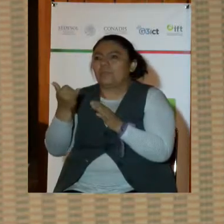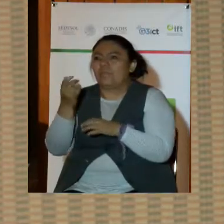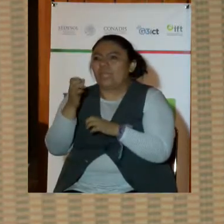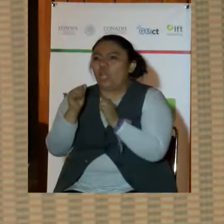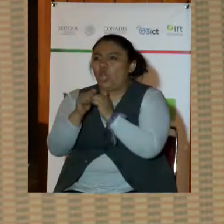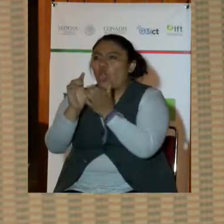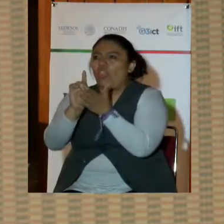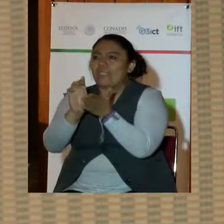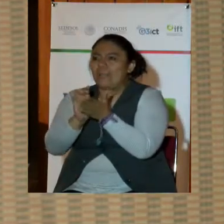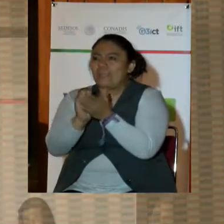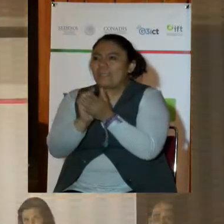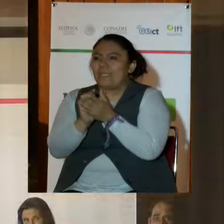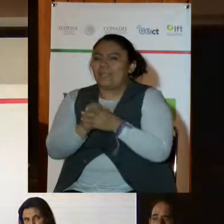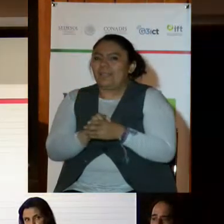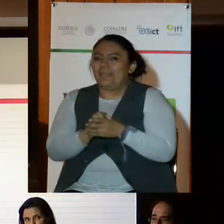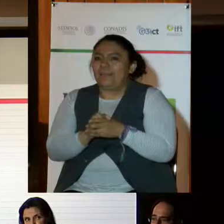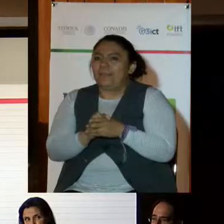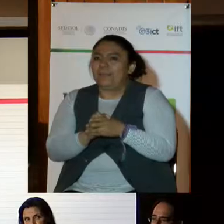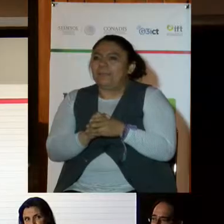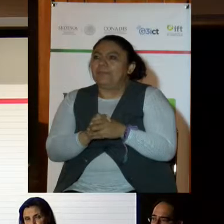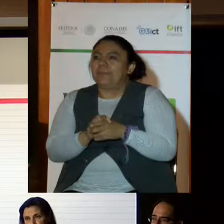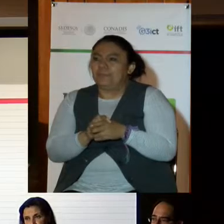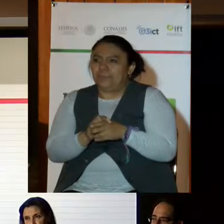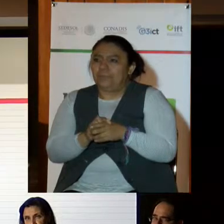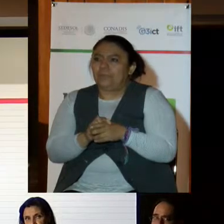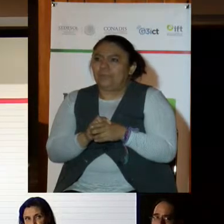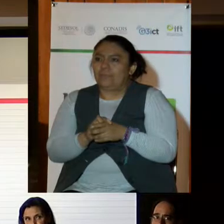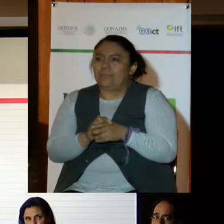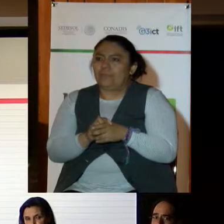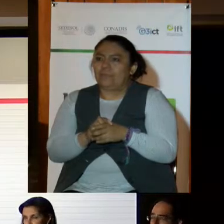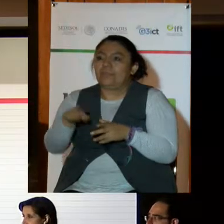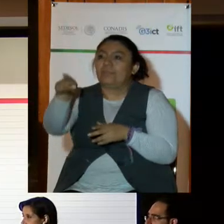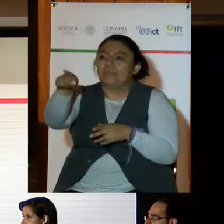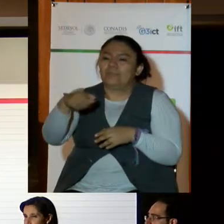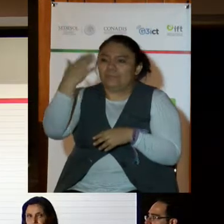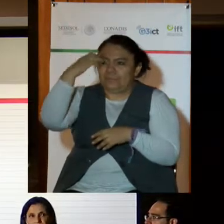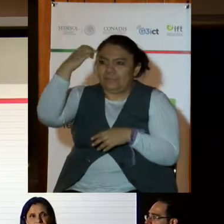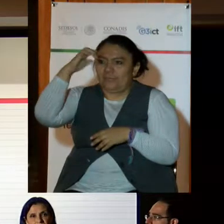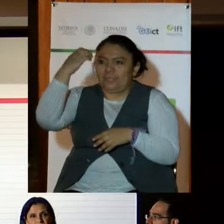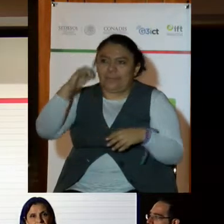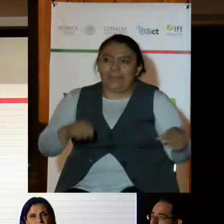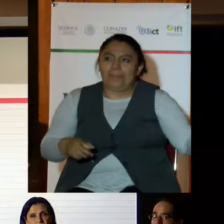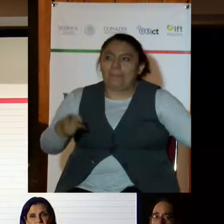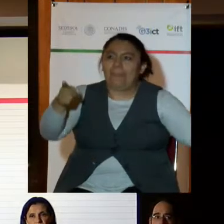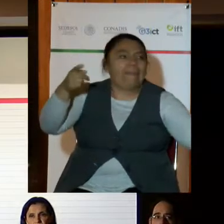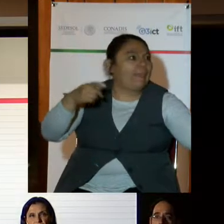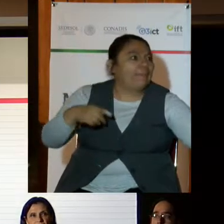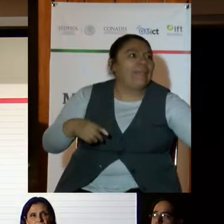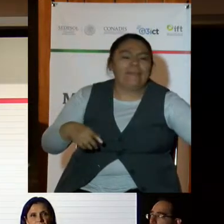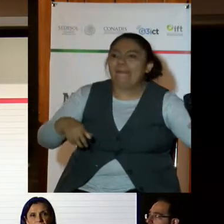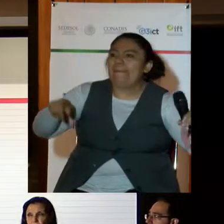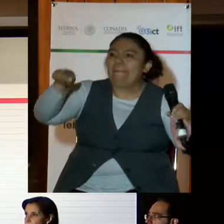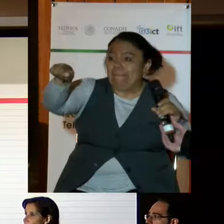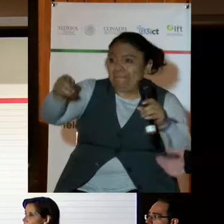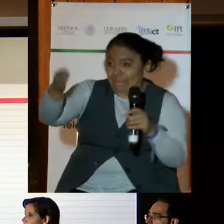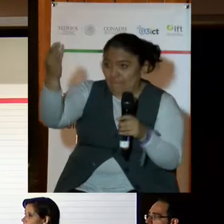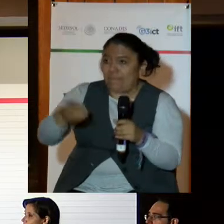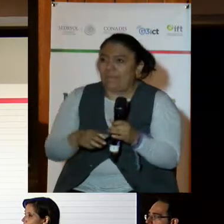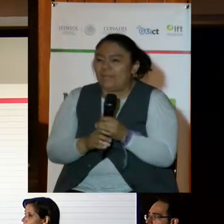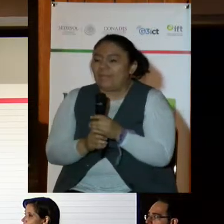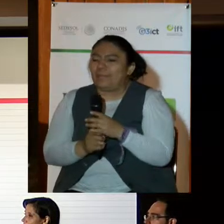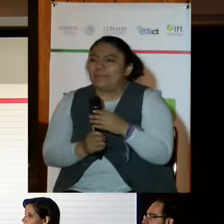Entonces, aprovechando que vienen esos lineamientos, que sí se abunde en el tema para los concesionarios fijos y sobre todo pues, esos